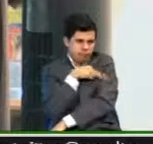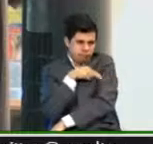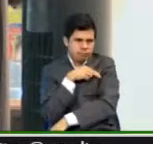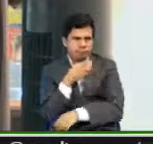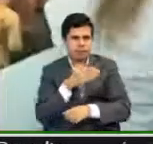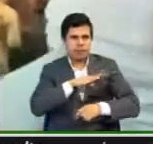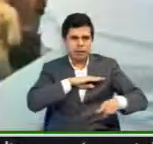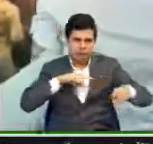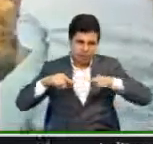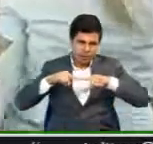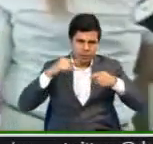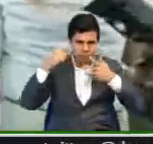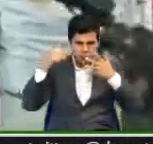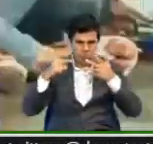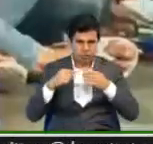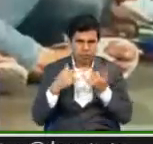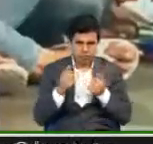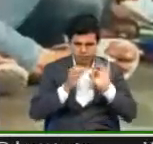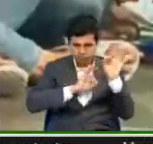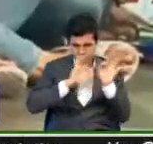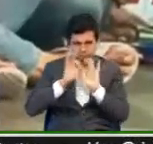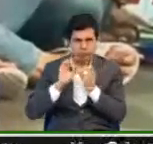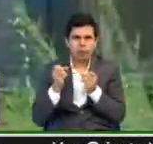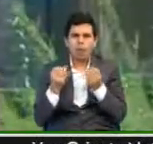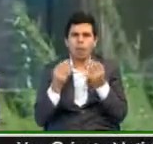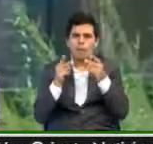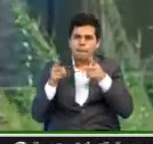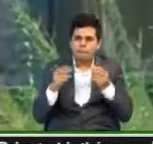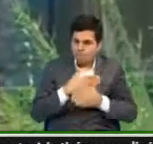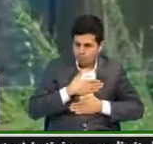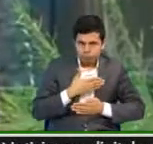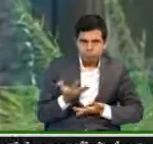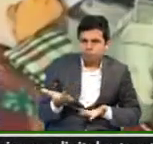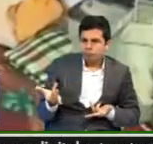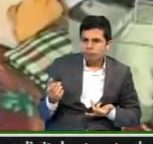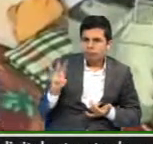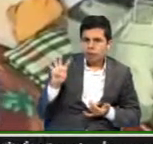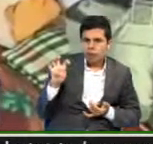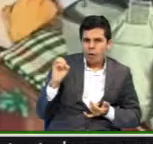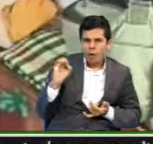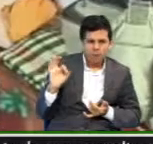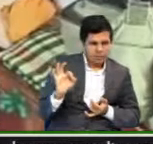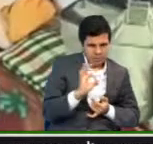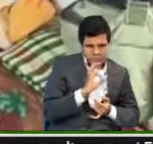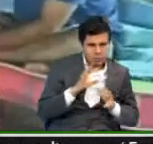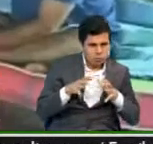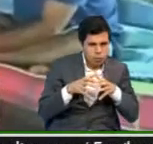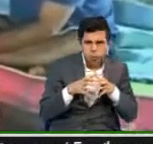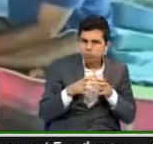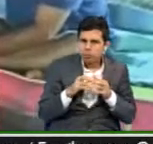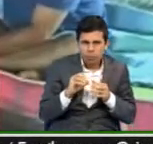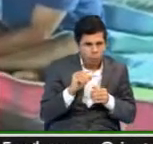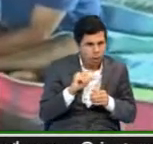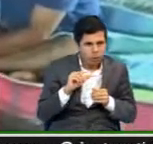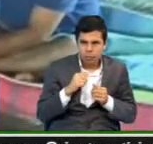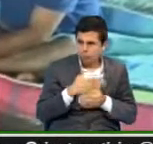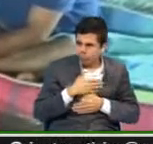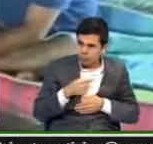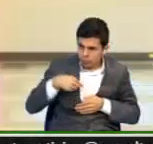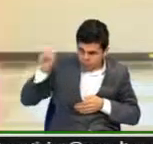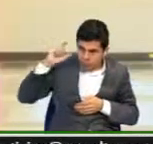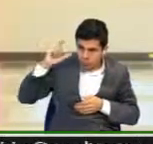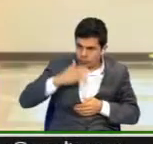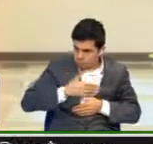misma alcaldía. En estado de alistamiento se mantienen más de 90 hombres de organismos de socorro para apoyar la difícil situación en el municipio de